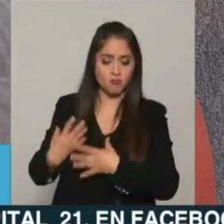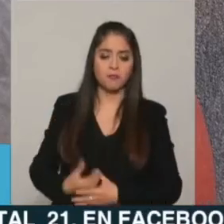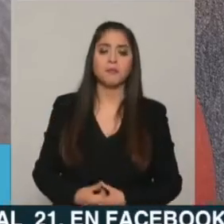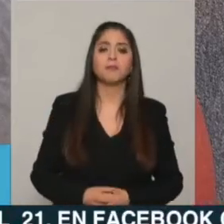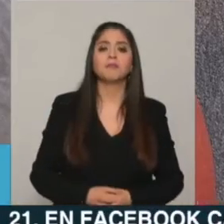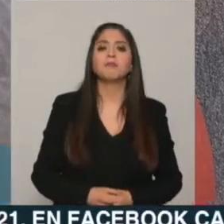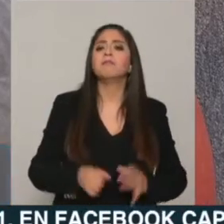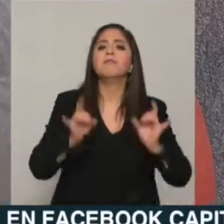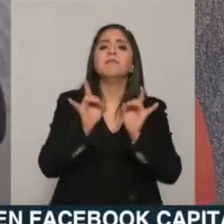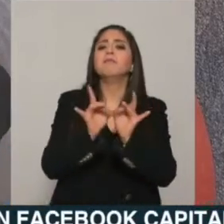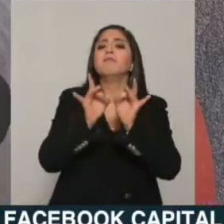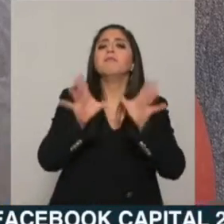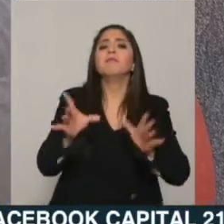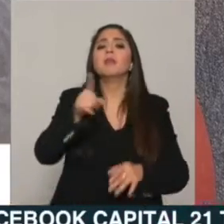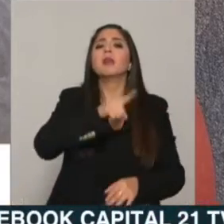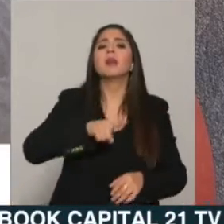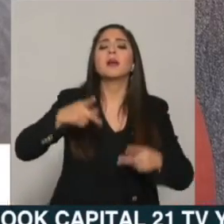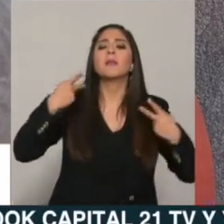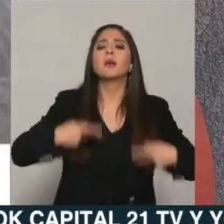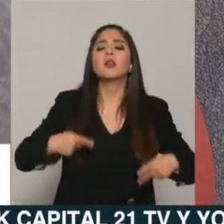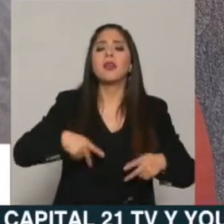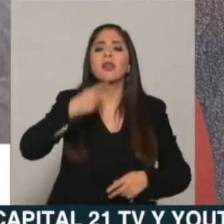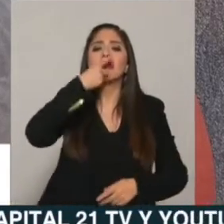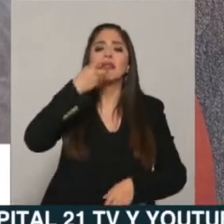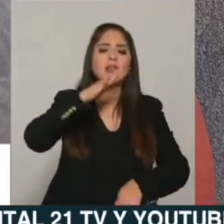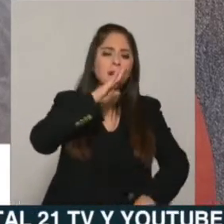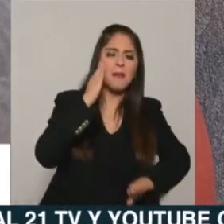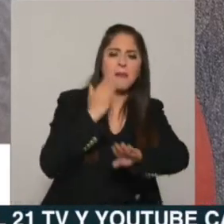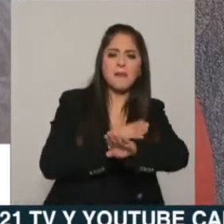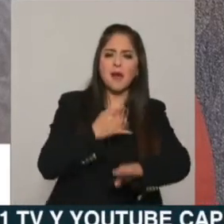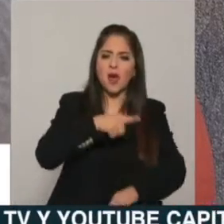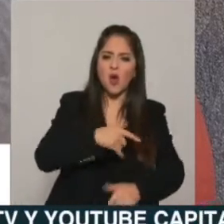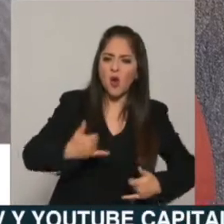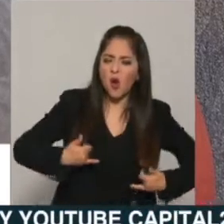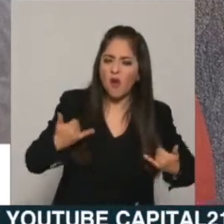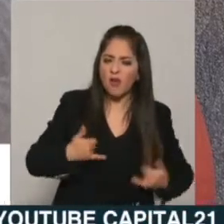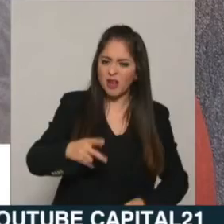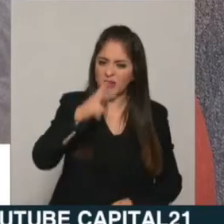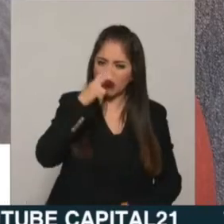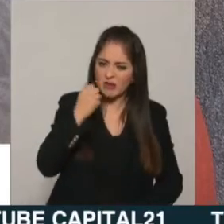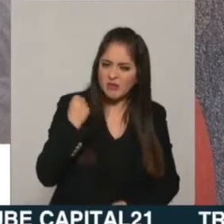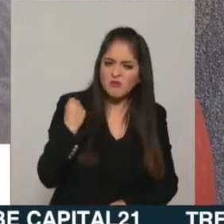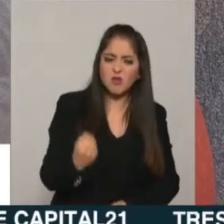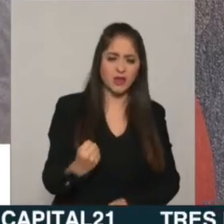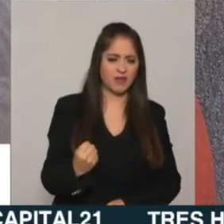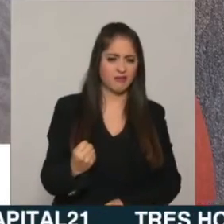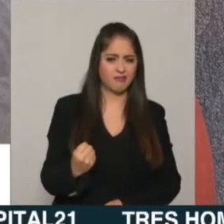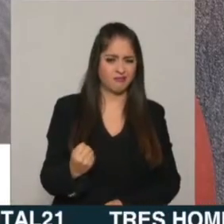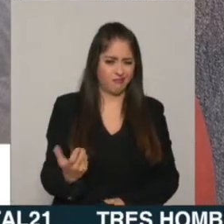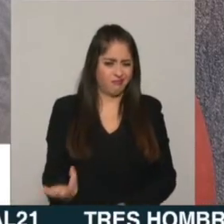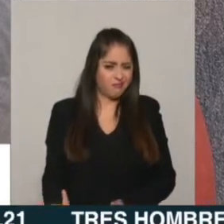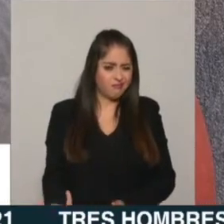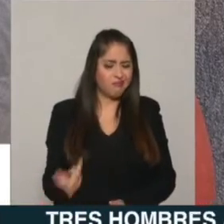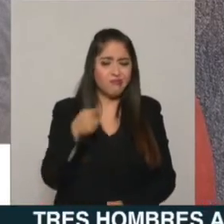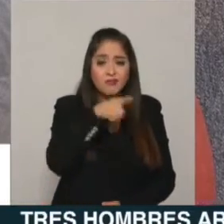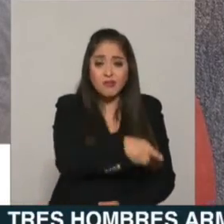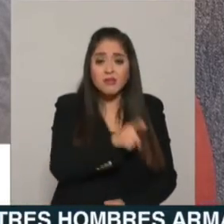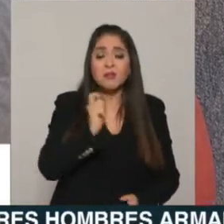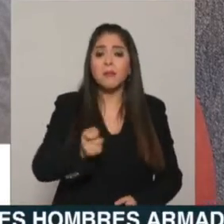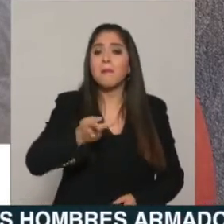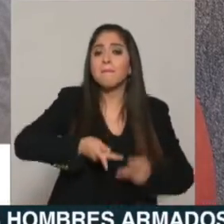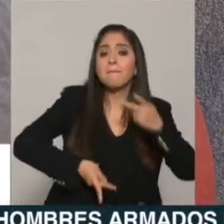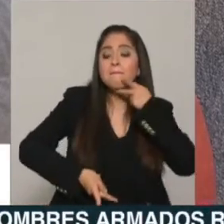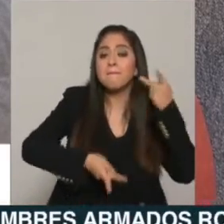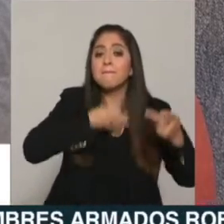Cuando alguien dice que sancione a los adolescentes de la forma más rigurosa, pues evidentemente está demostrando